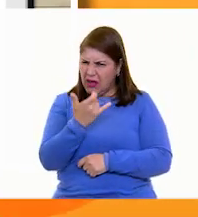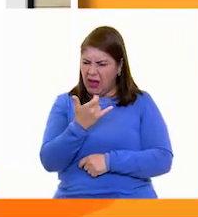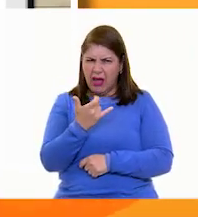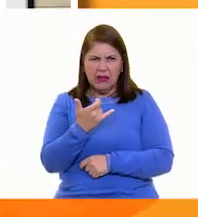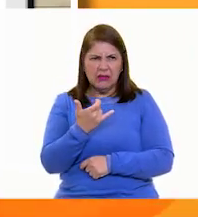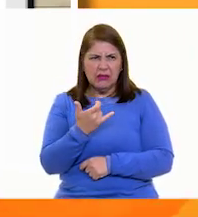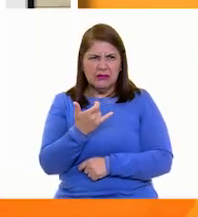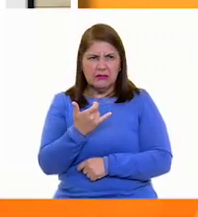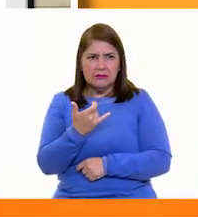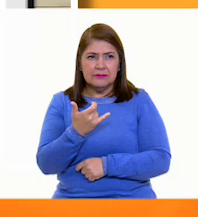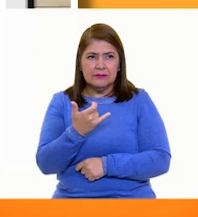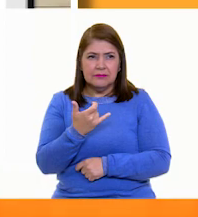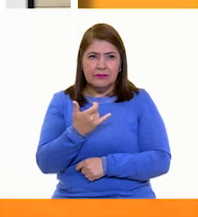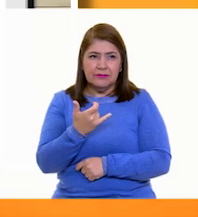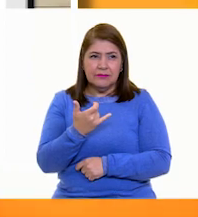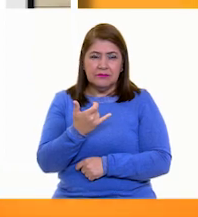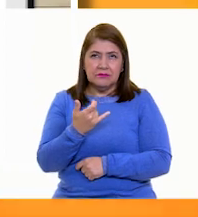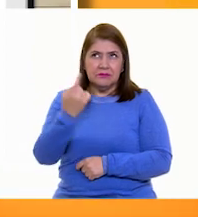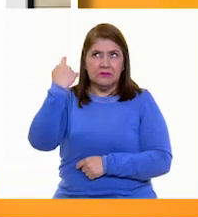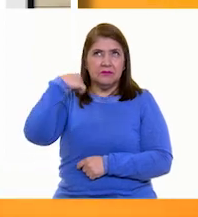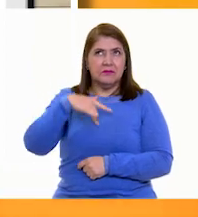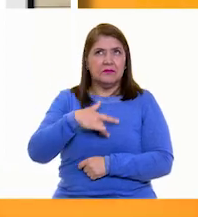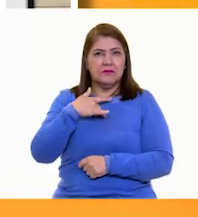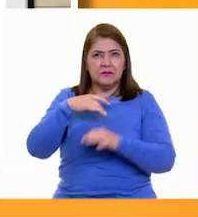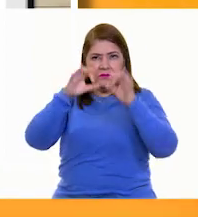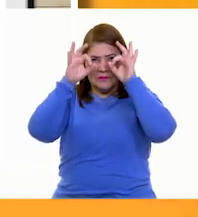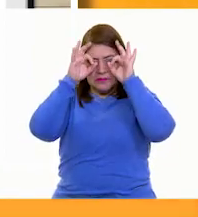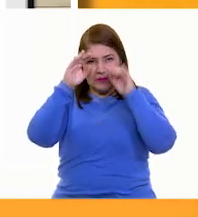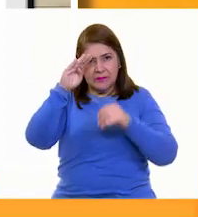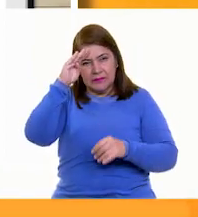extraños? Se preguntó Búho.